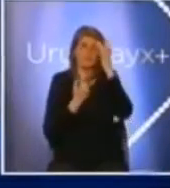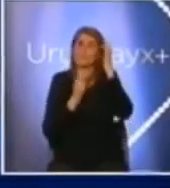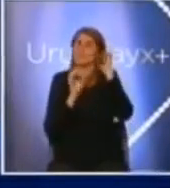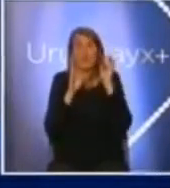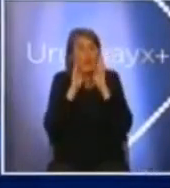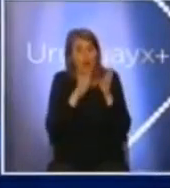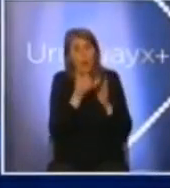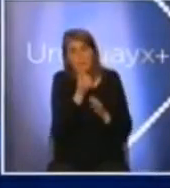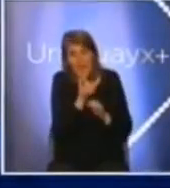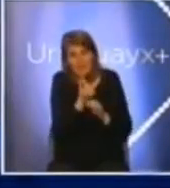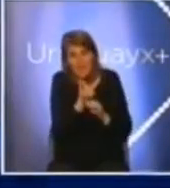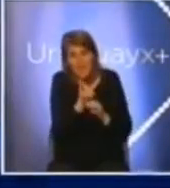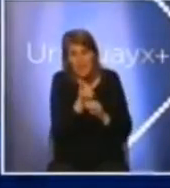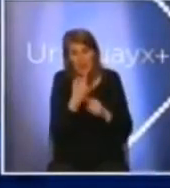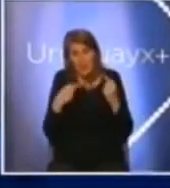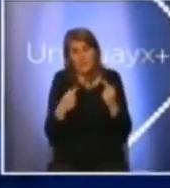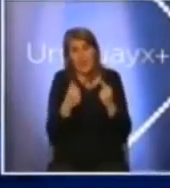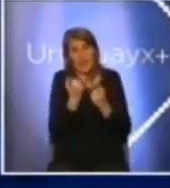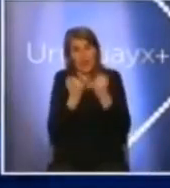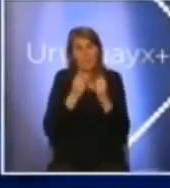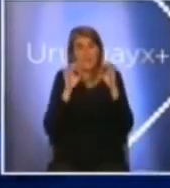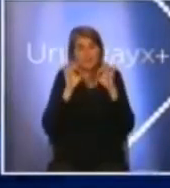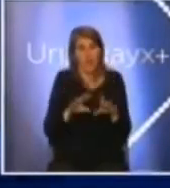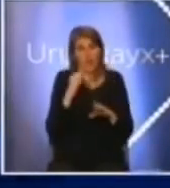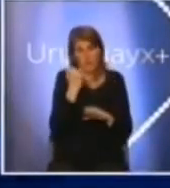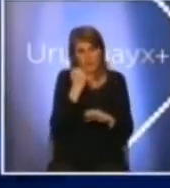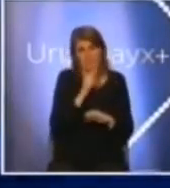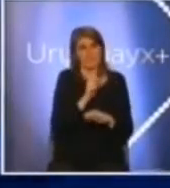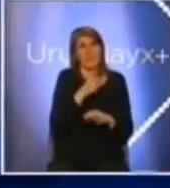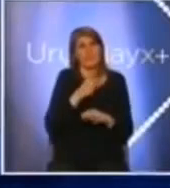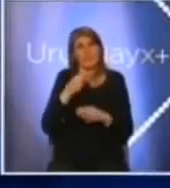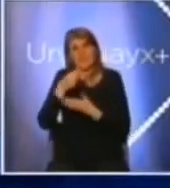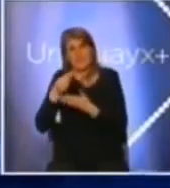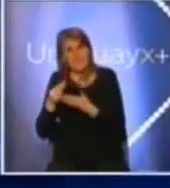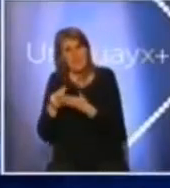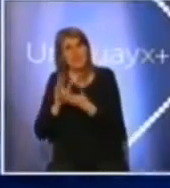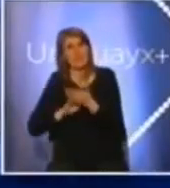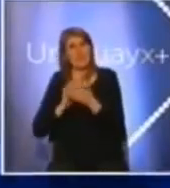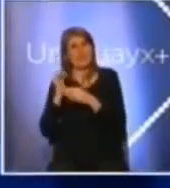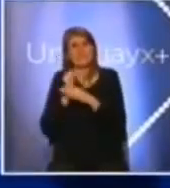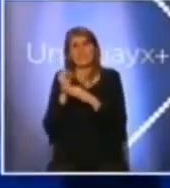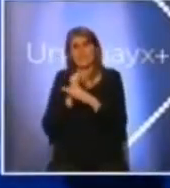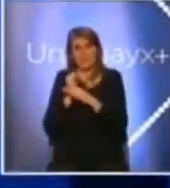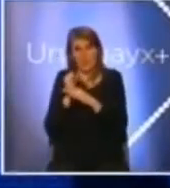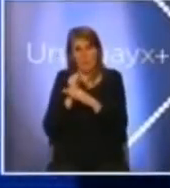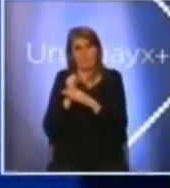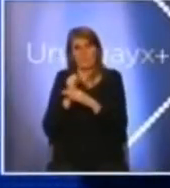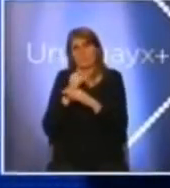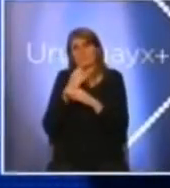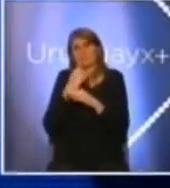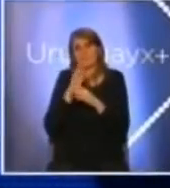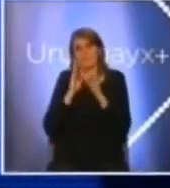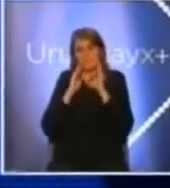no solo dinero, no solo recursos económicos. En materia de diseño institucional, actualizaremos la gobernanza